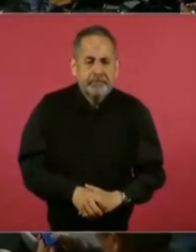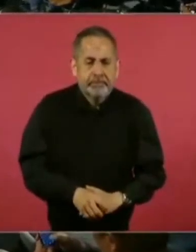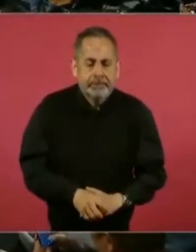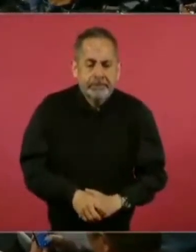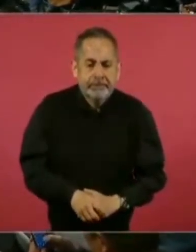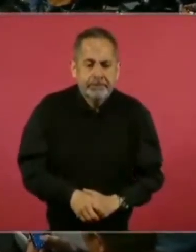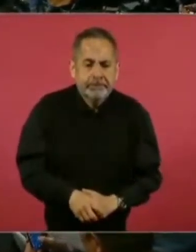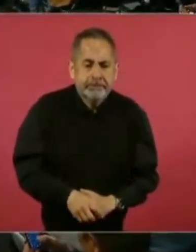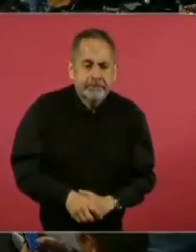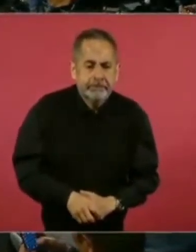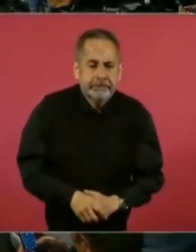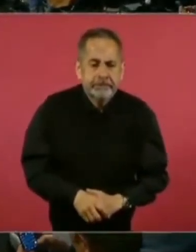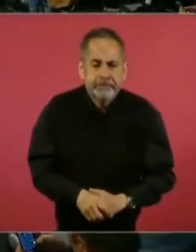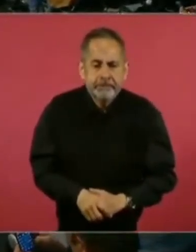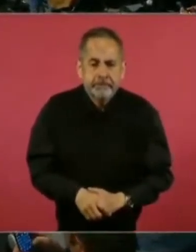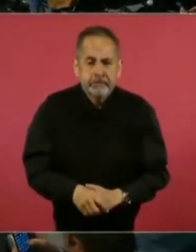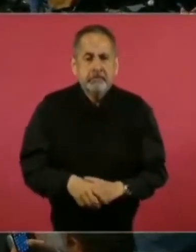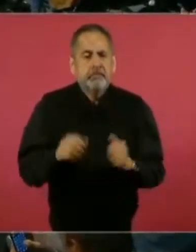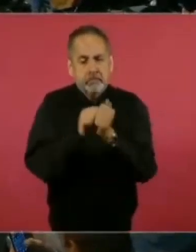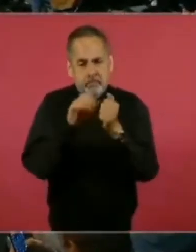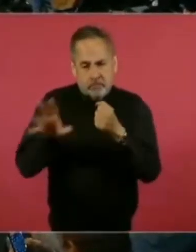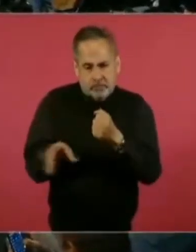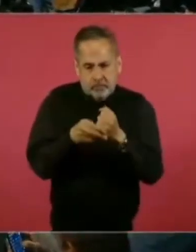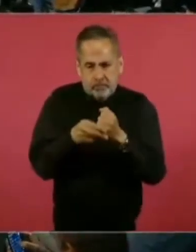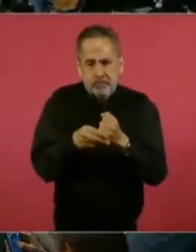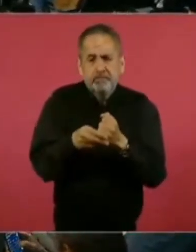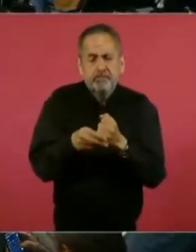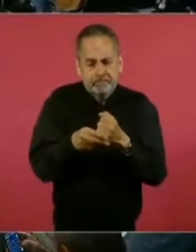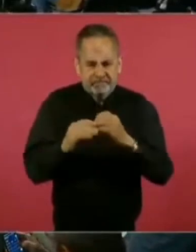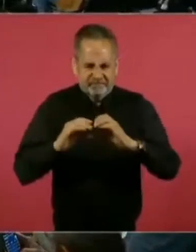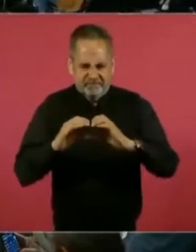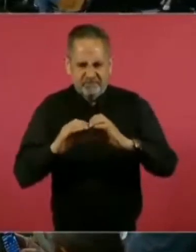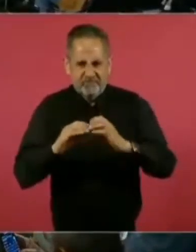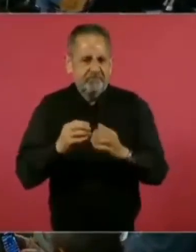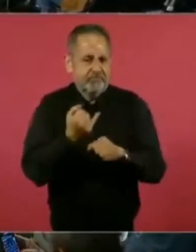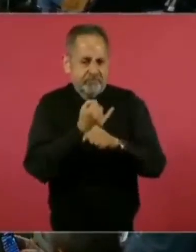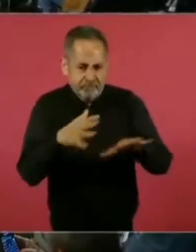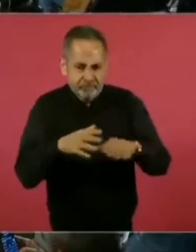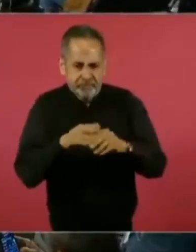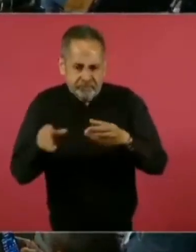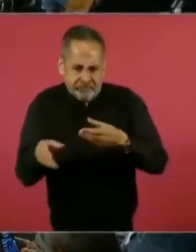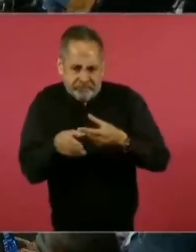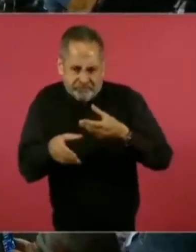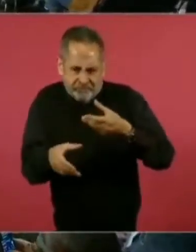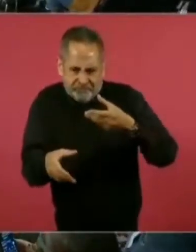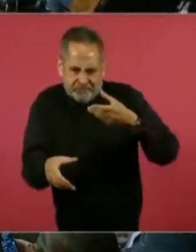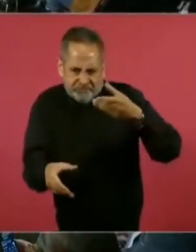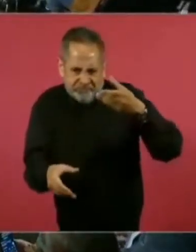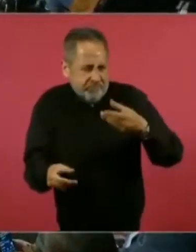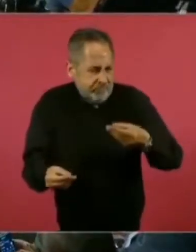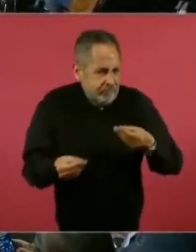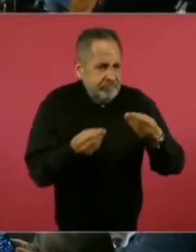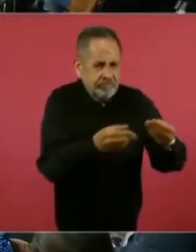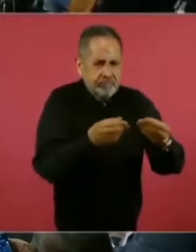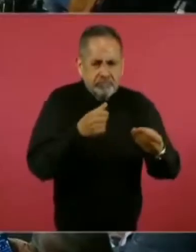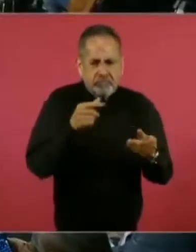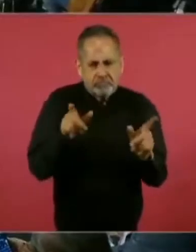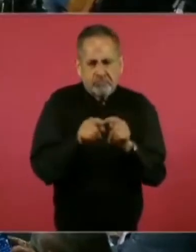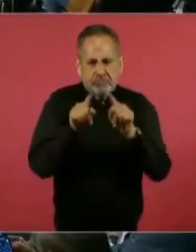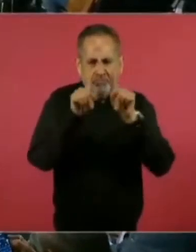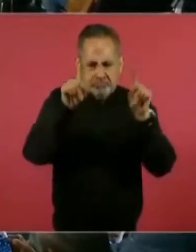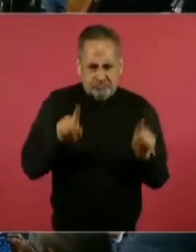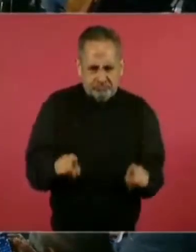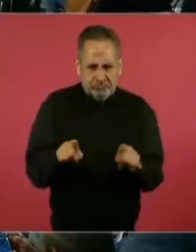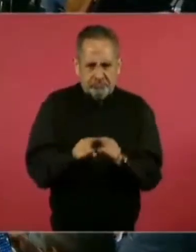claro, con un informe y con anexos pero en la carta hay